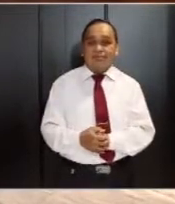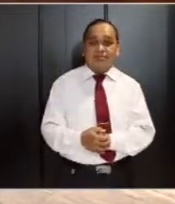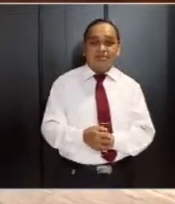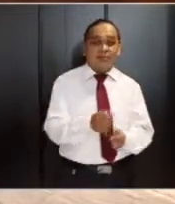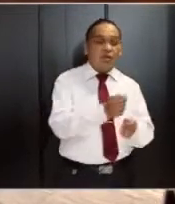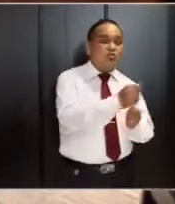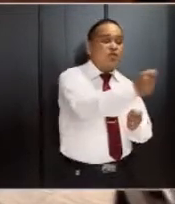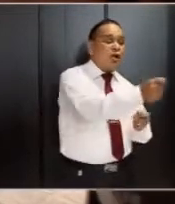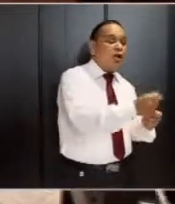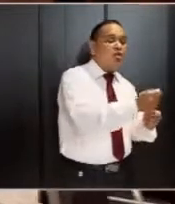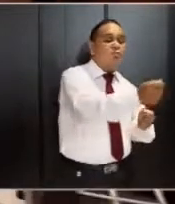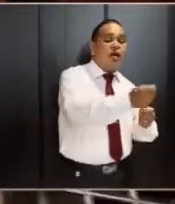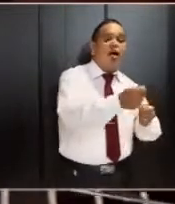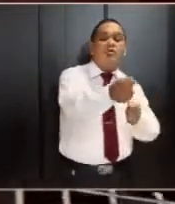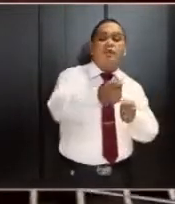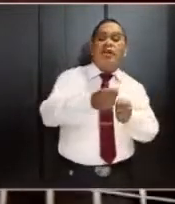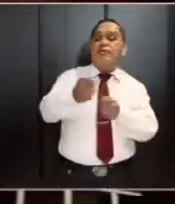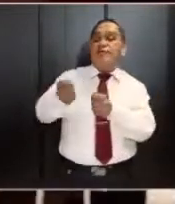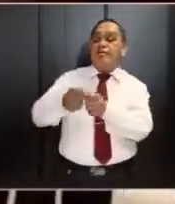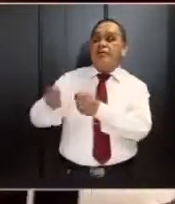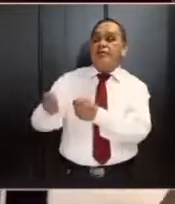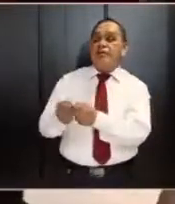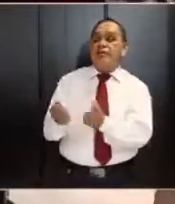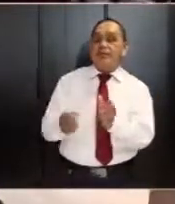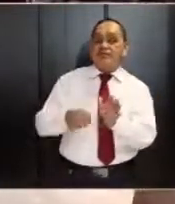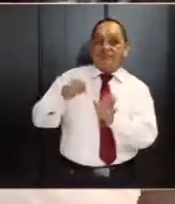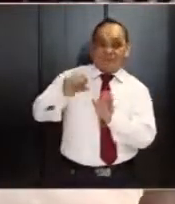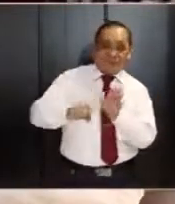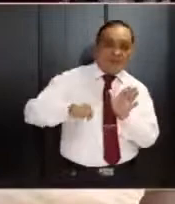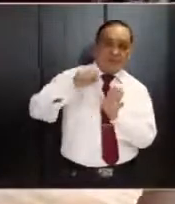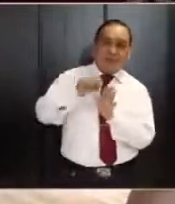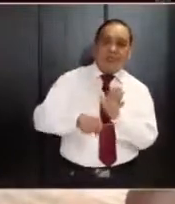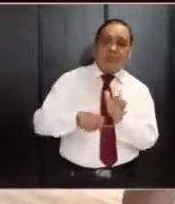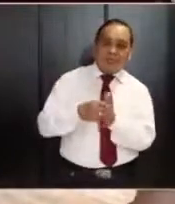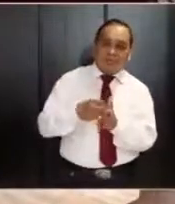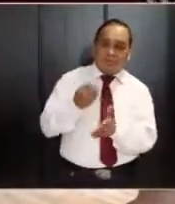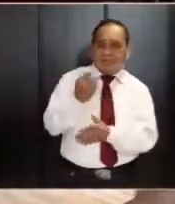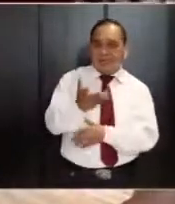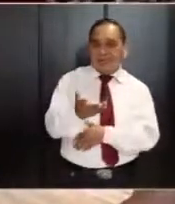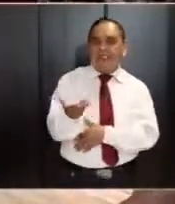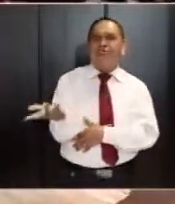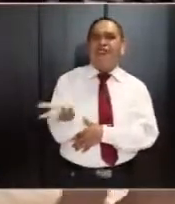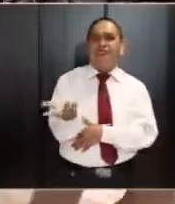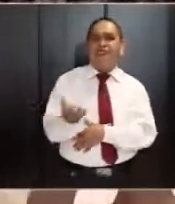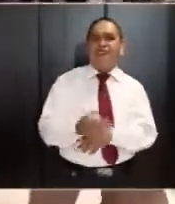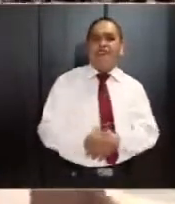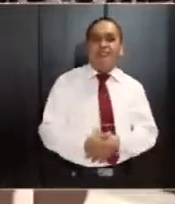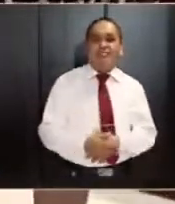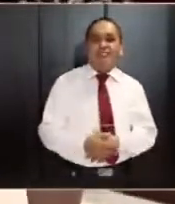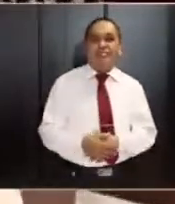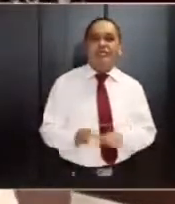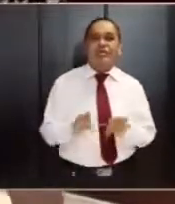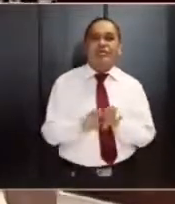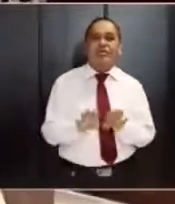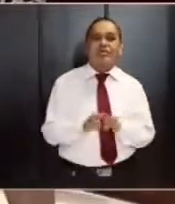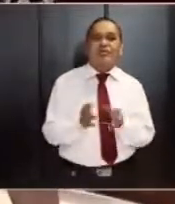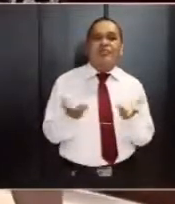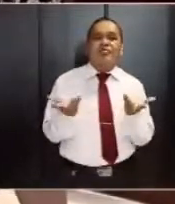muy difícil estar buscando cuál es el doble cero para dártelo, ¿no? A ti, hermanita, ¿no? ¿Lo dejamos? ¿Cómo?